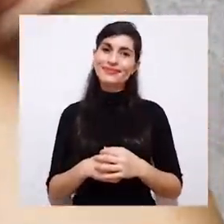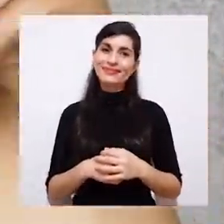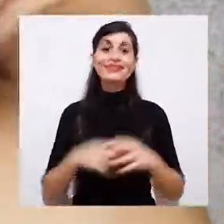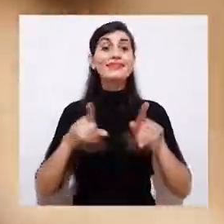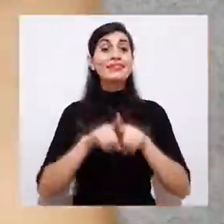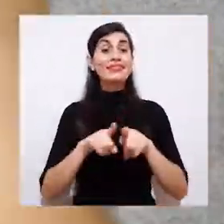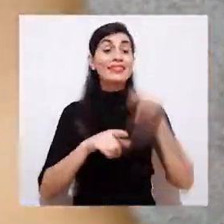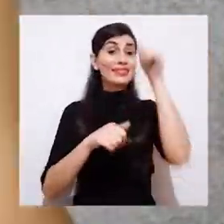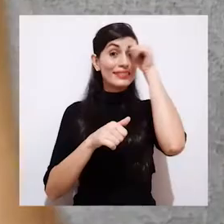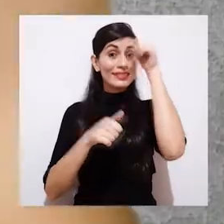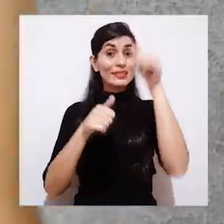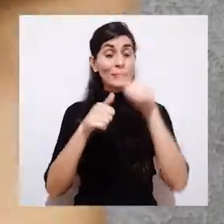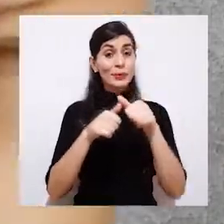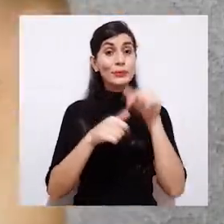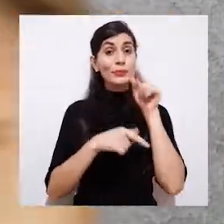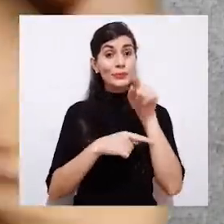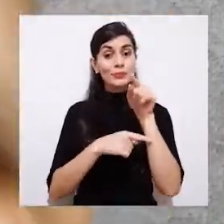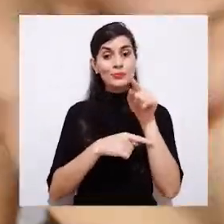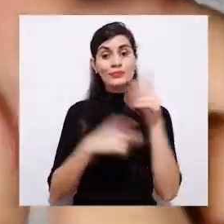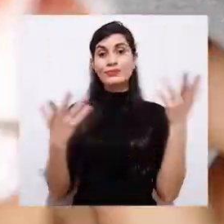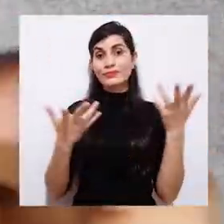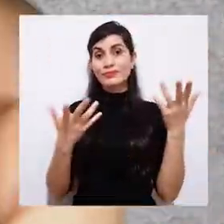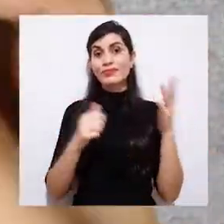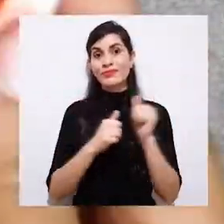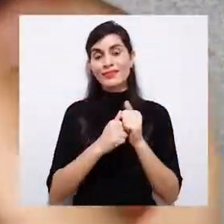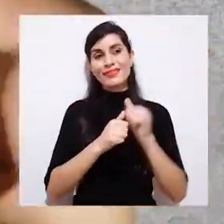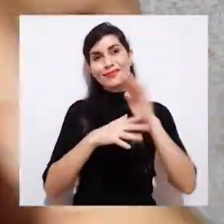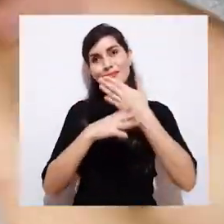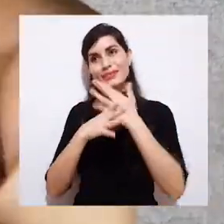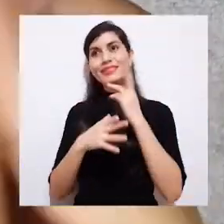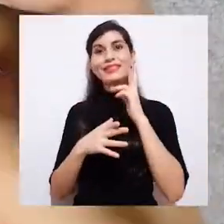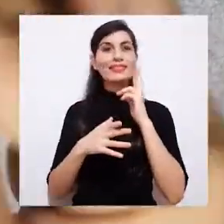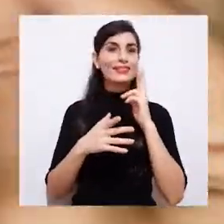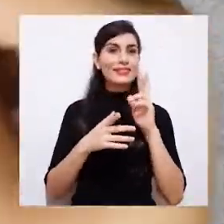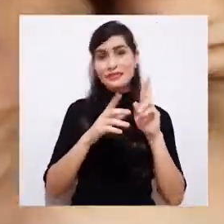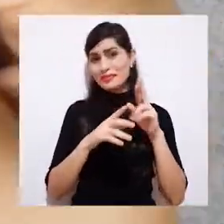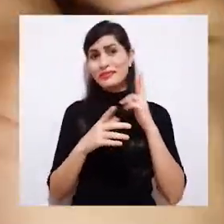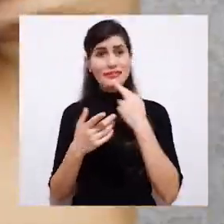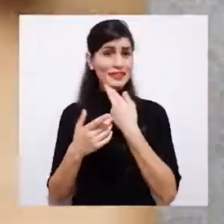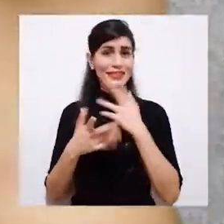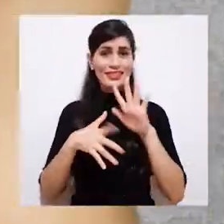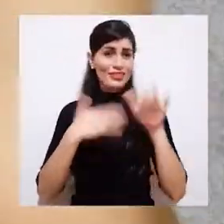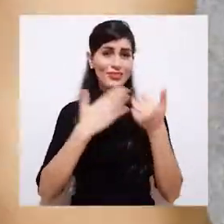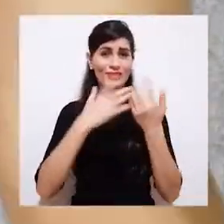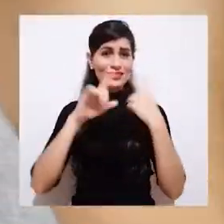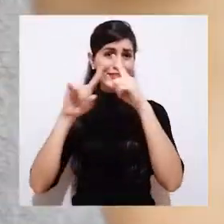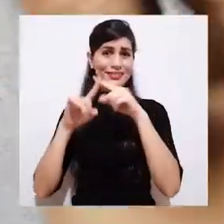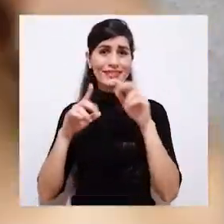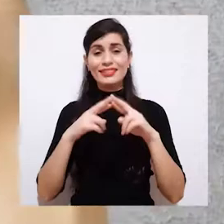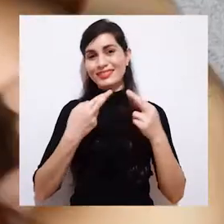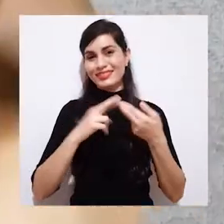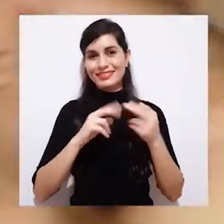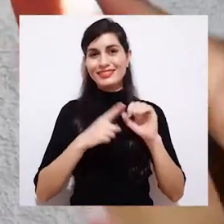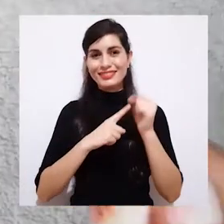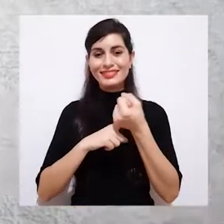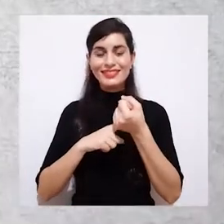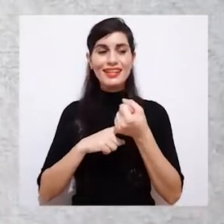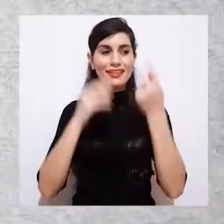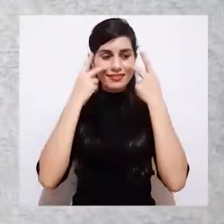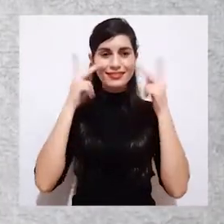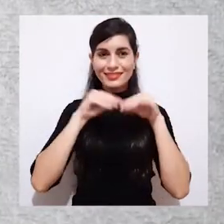Y bueno, no se les olvide que si realizan este efecto de compartirlo en sus redes sociales y taguearnos para poder ver sus